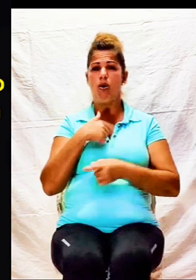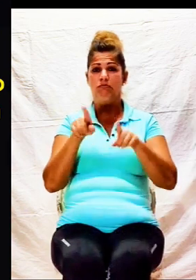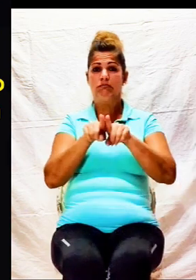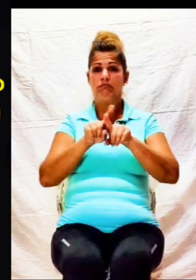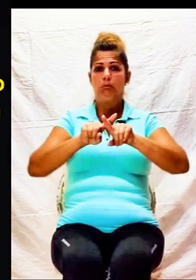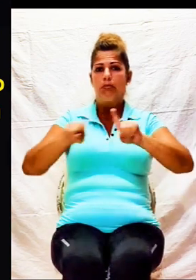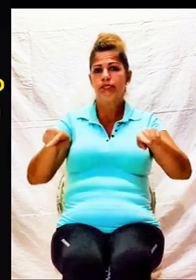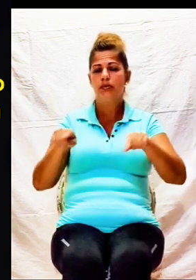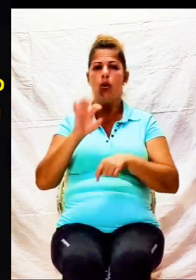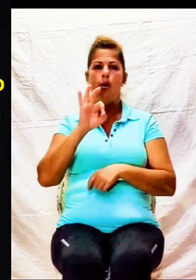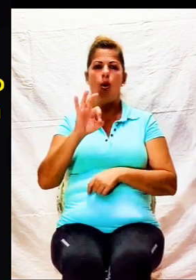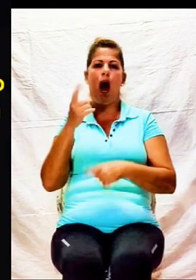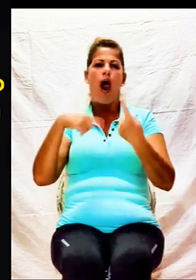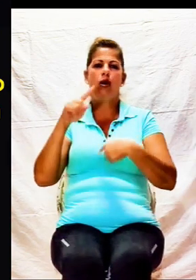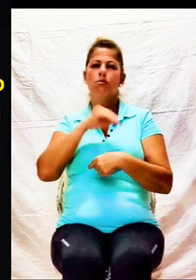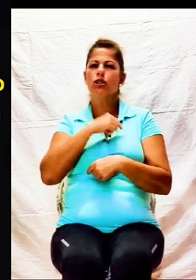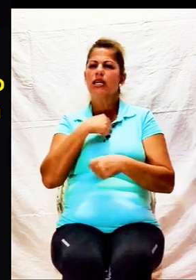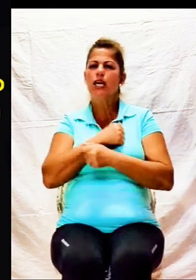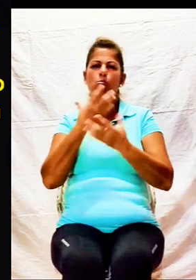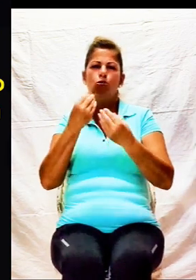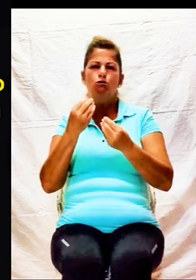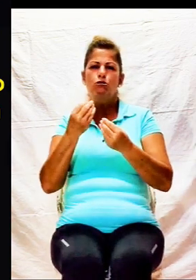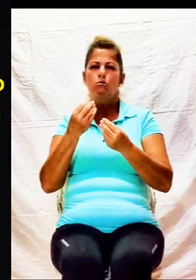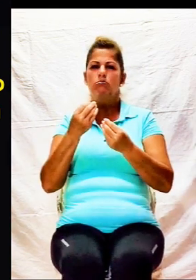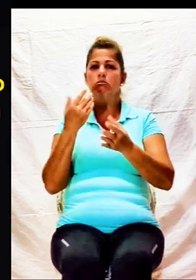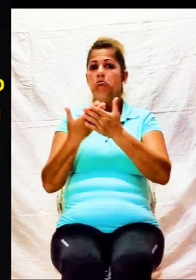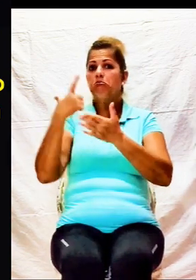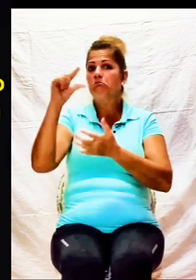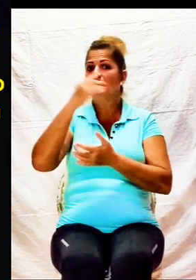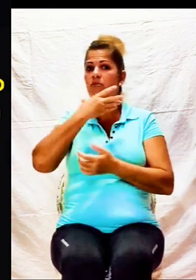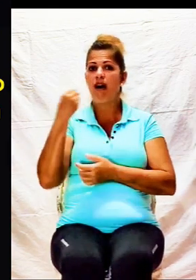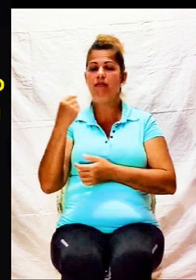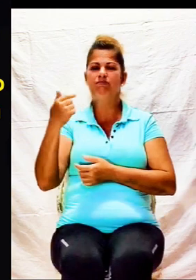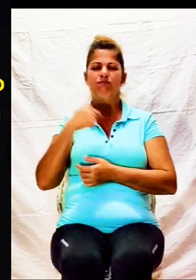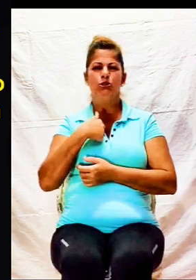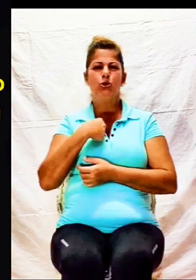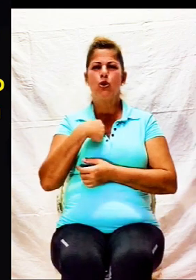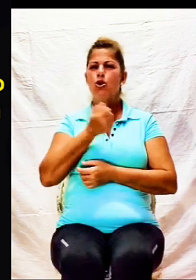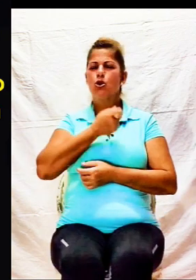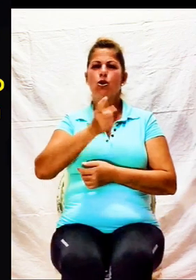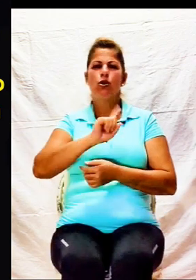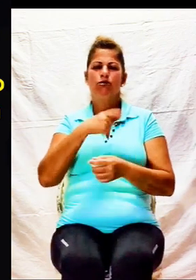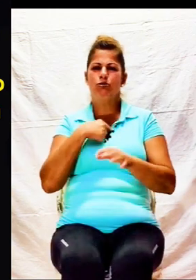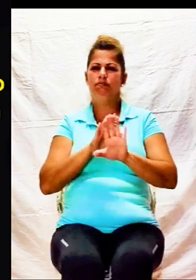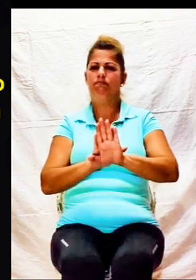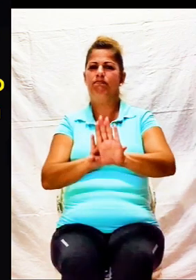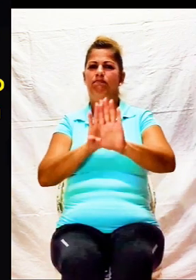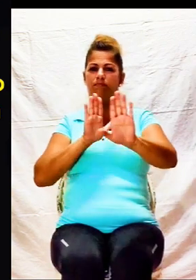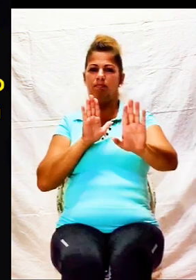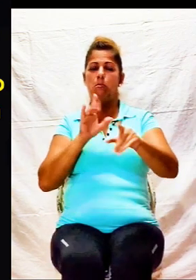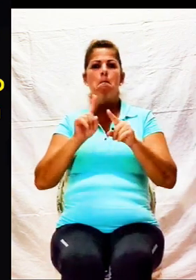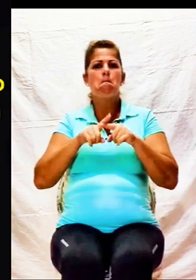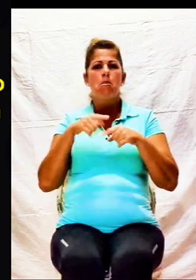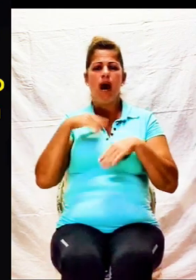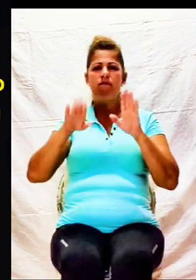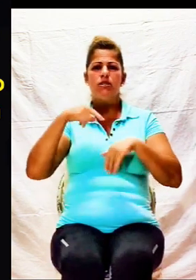Cuando pierdo una relación o un ser querido, ¿me resisto a la nueva situación? Por